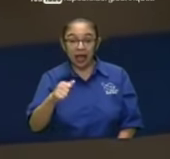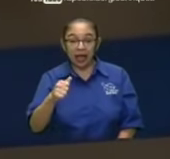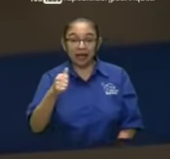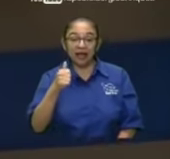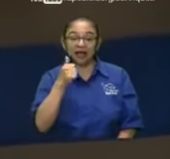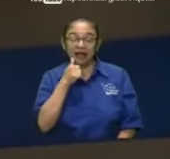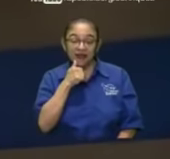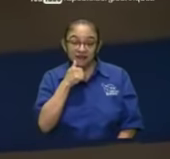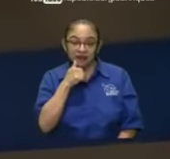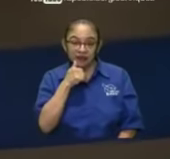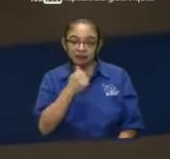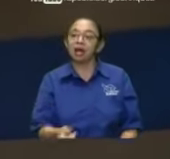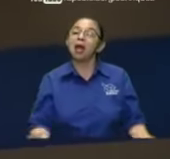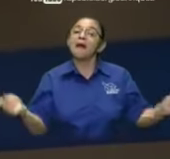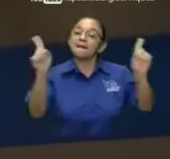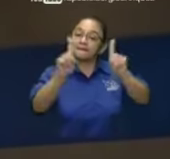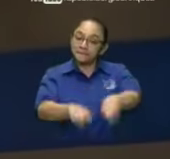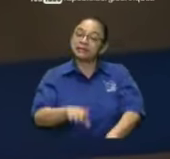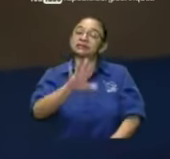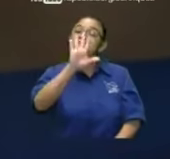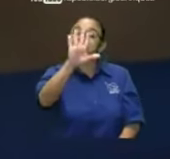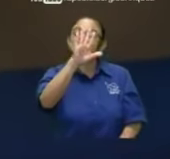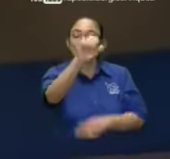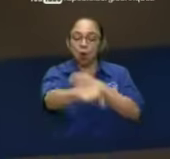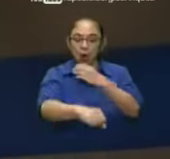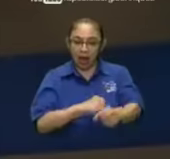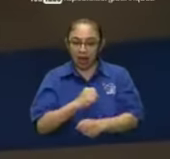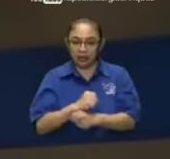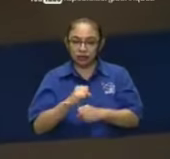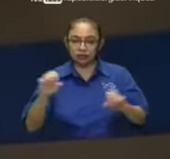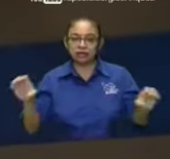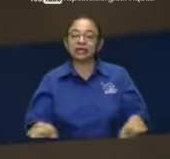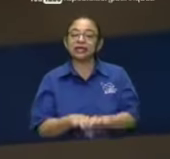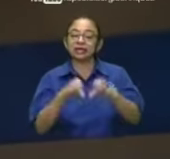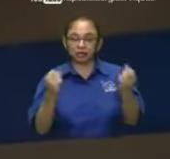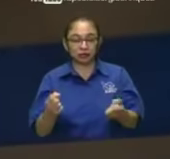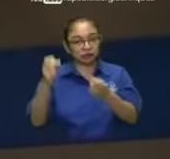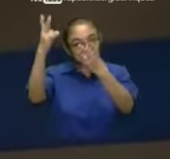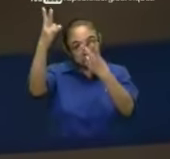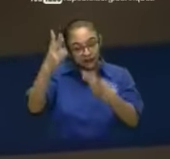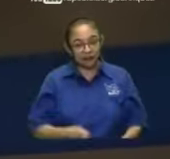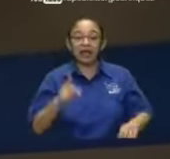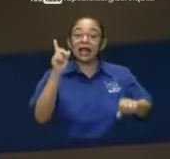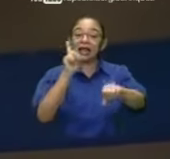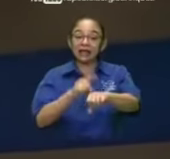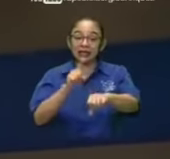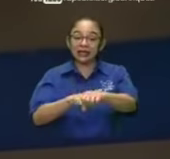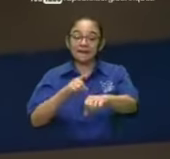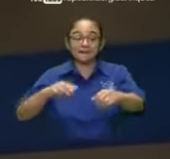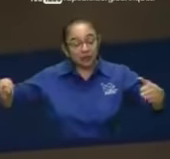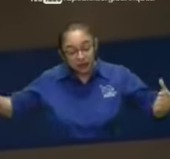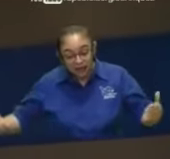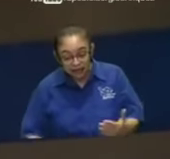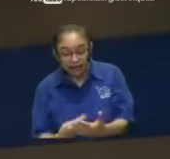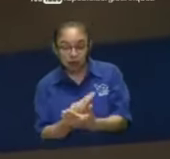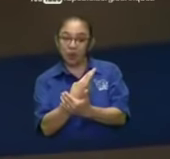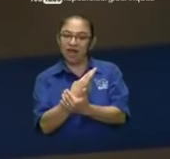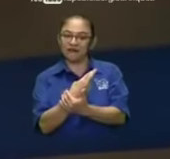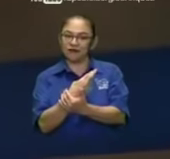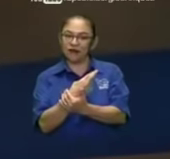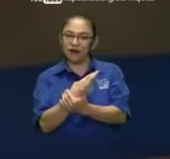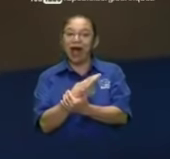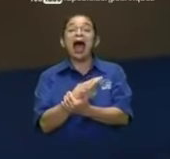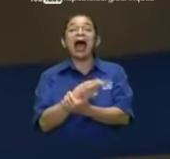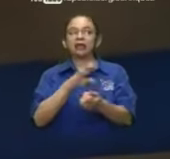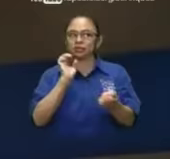Y todavía pasan 5 años. Y entonces le viene el tiempo del renuevo a este hombre. Le viene el tiempo del renuevo a los